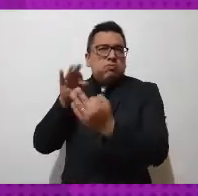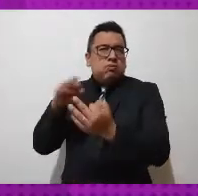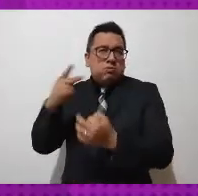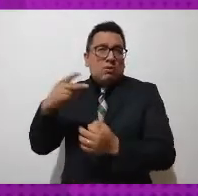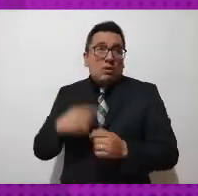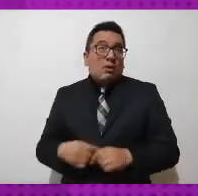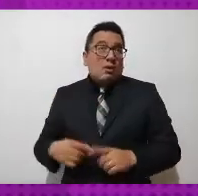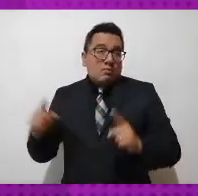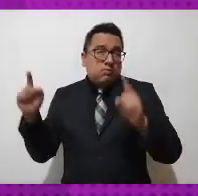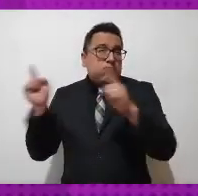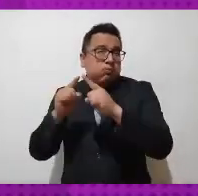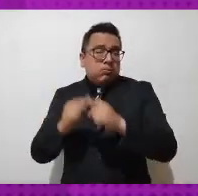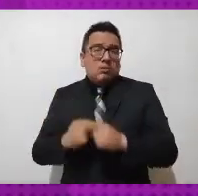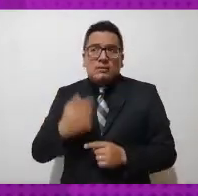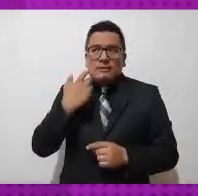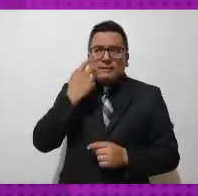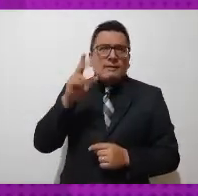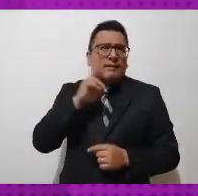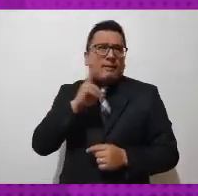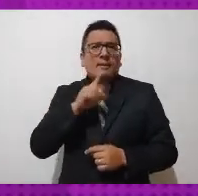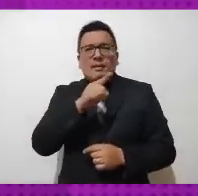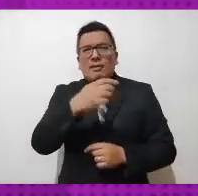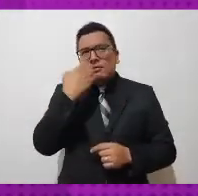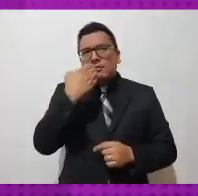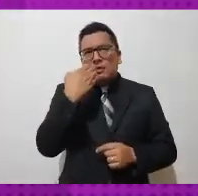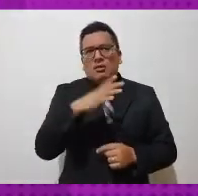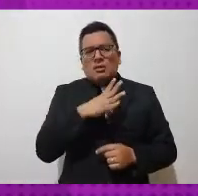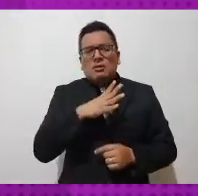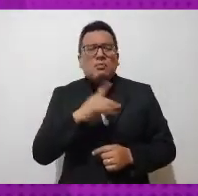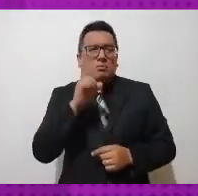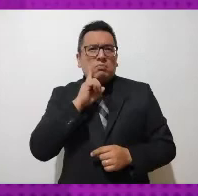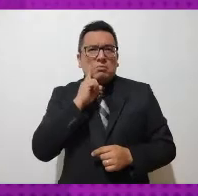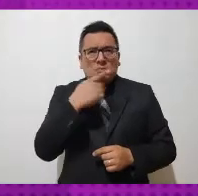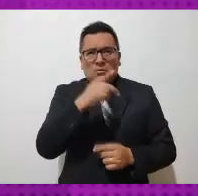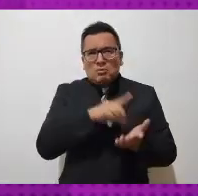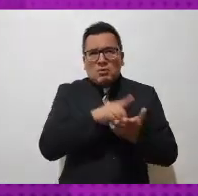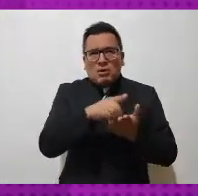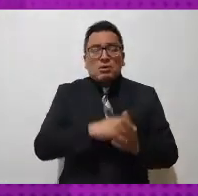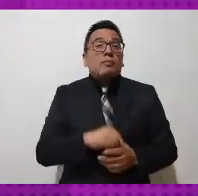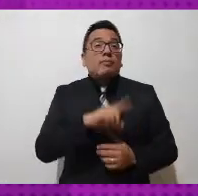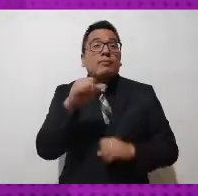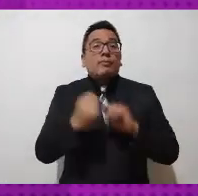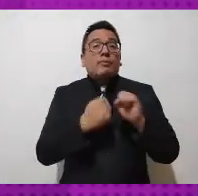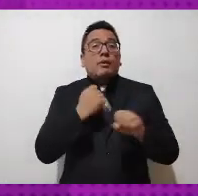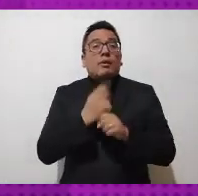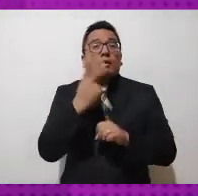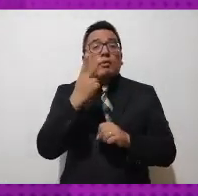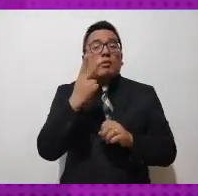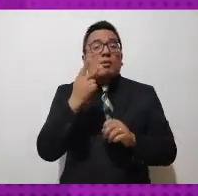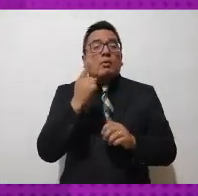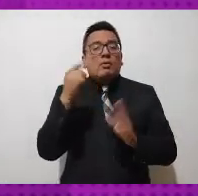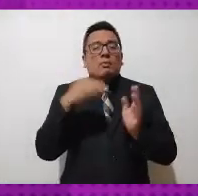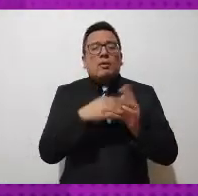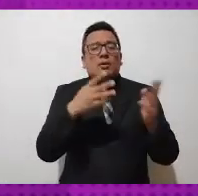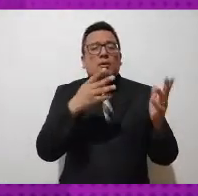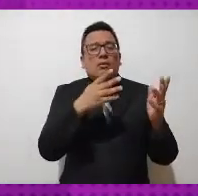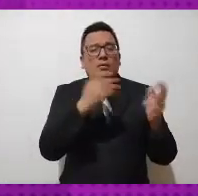las ideas feministas y la educación sexual en las escuelas públicas. En 1919, durante un